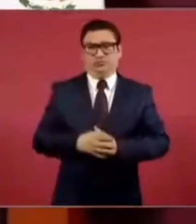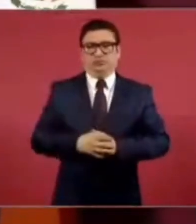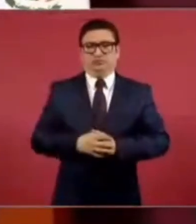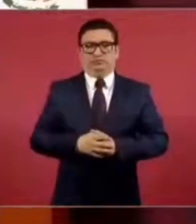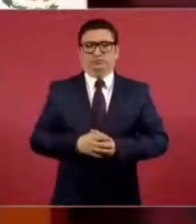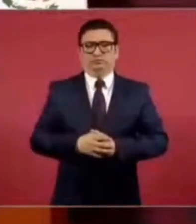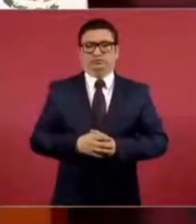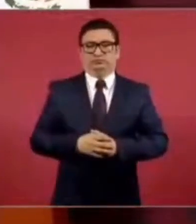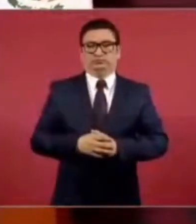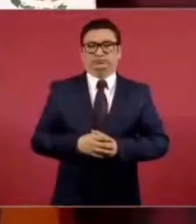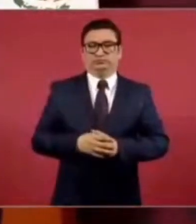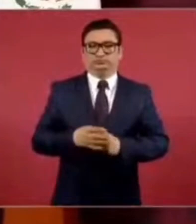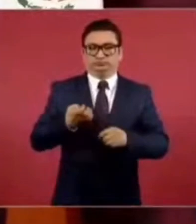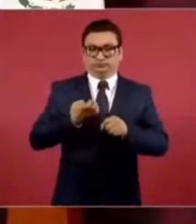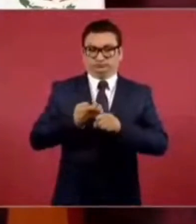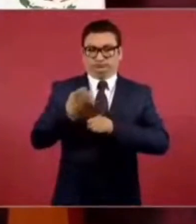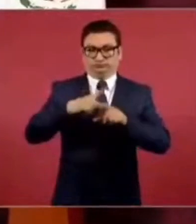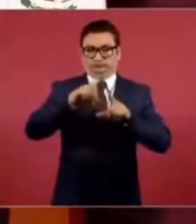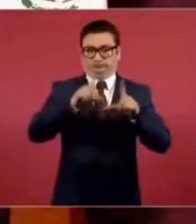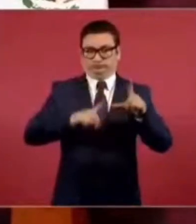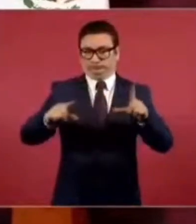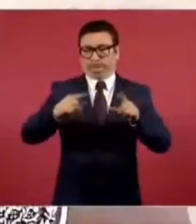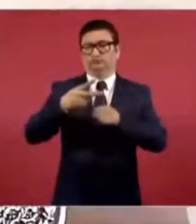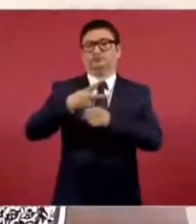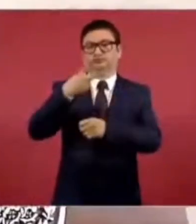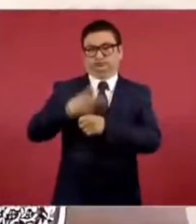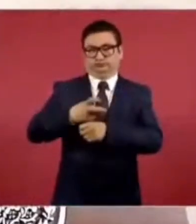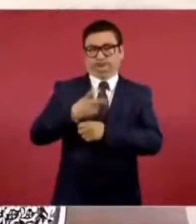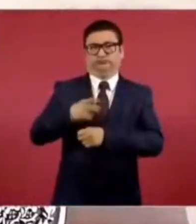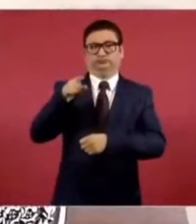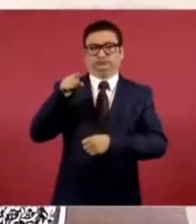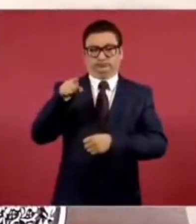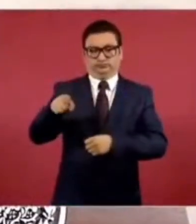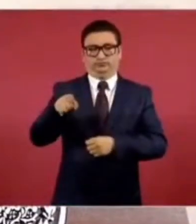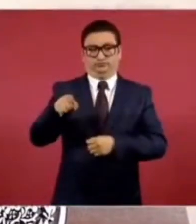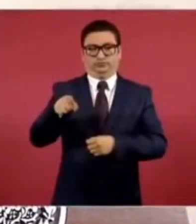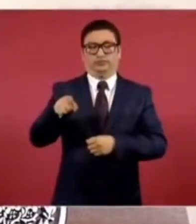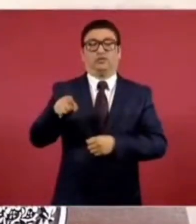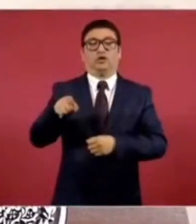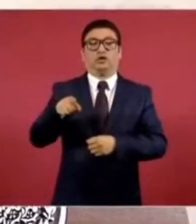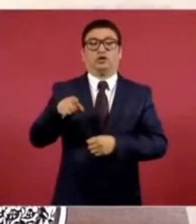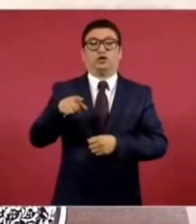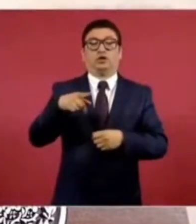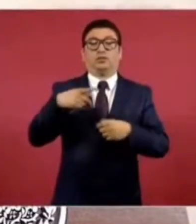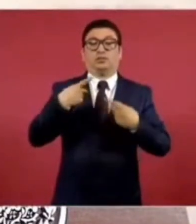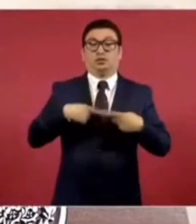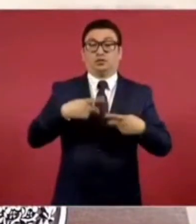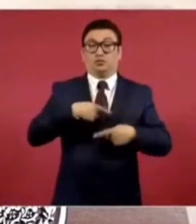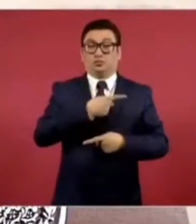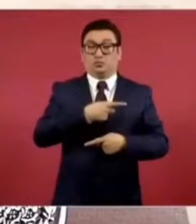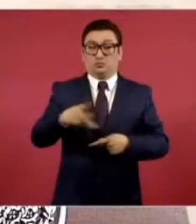el segundo estado que más redujo la